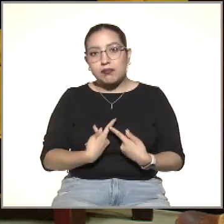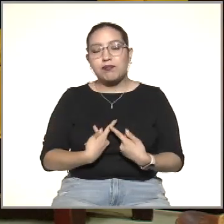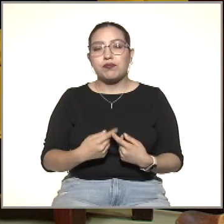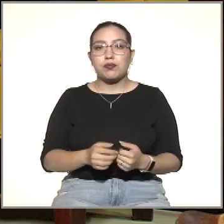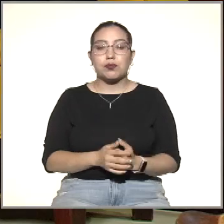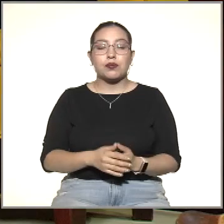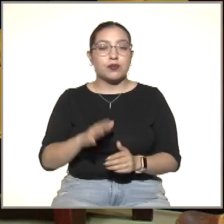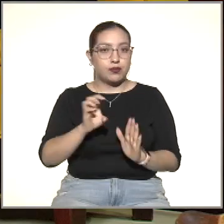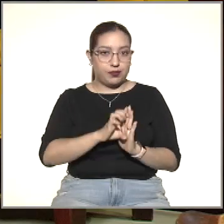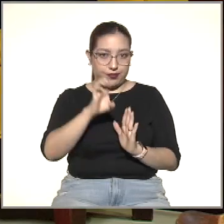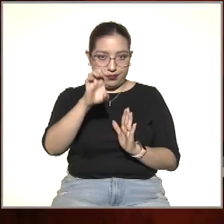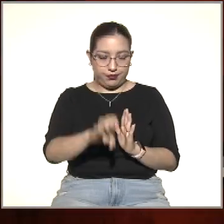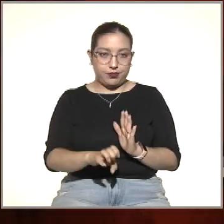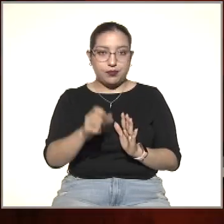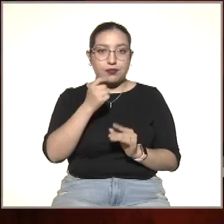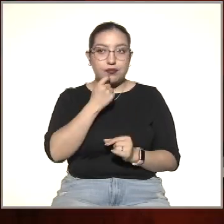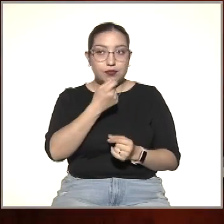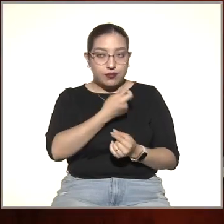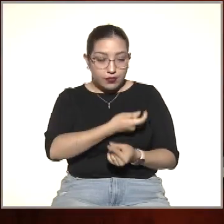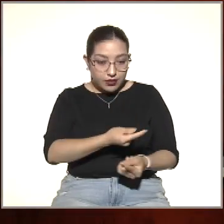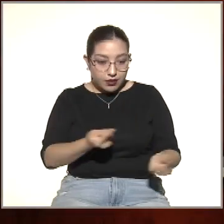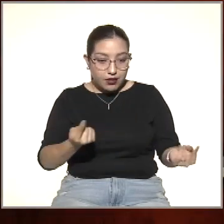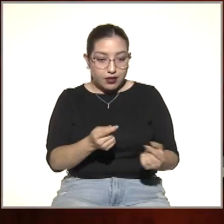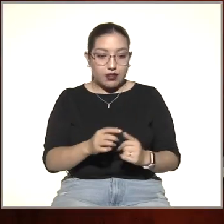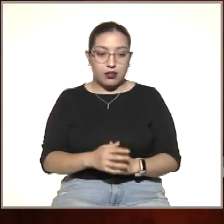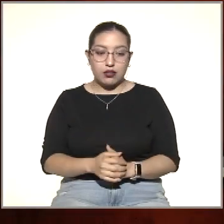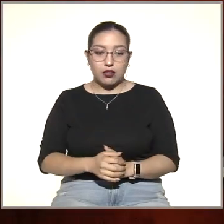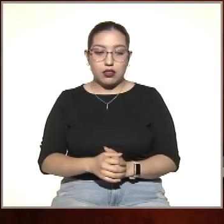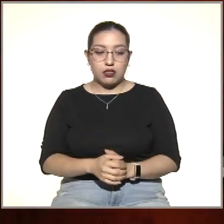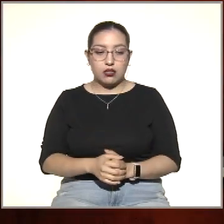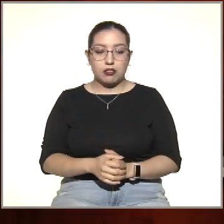Hay niños, por ejemplo, que